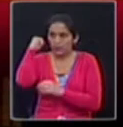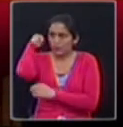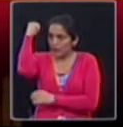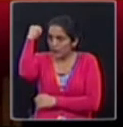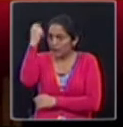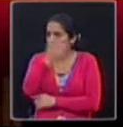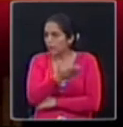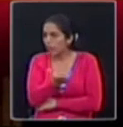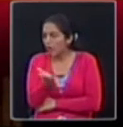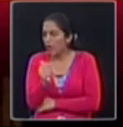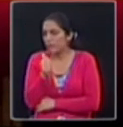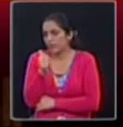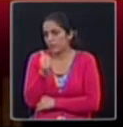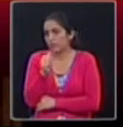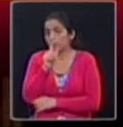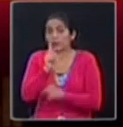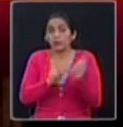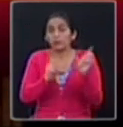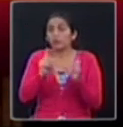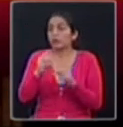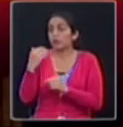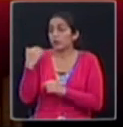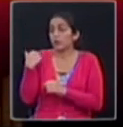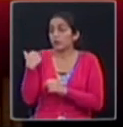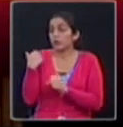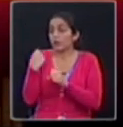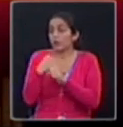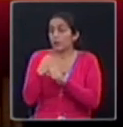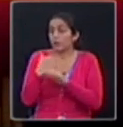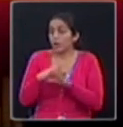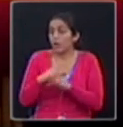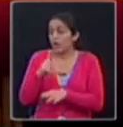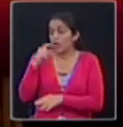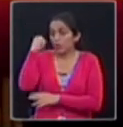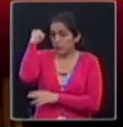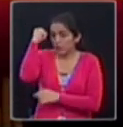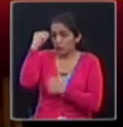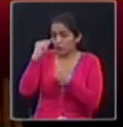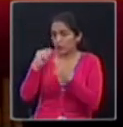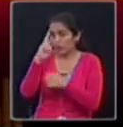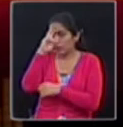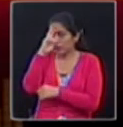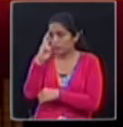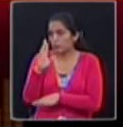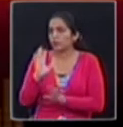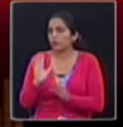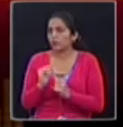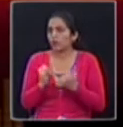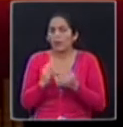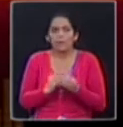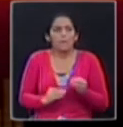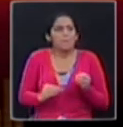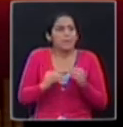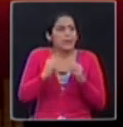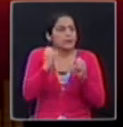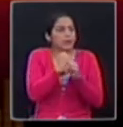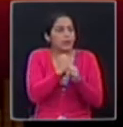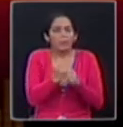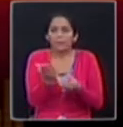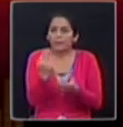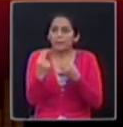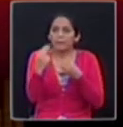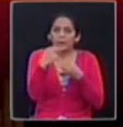en empleo, que tienen que ser respetados sus derechos, y cómo genero más derechos, más fuentes de ingreso para quienes aún no